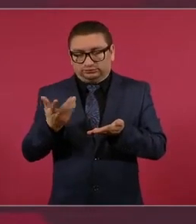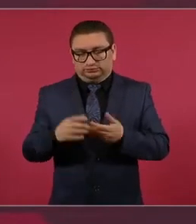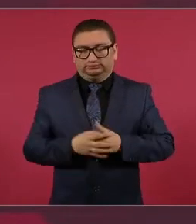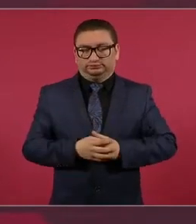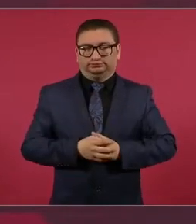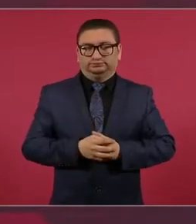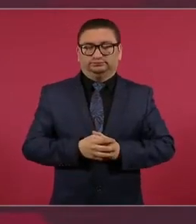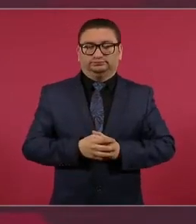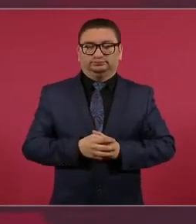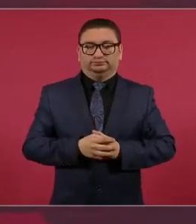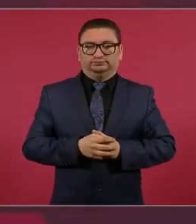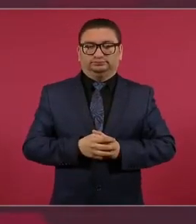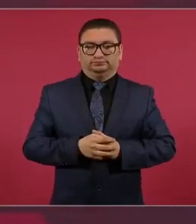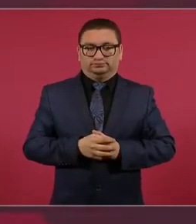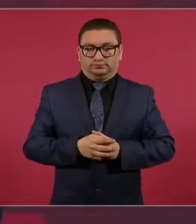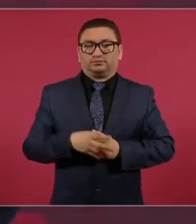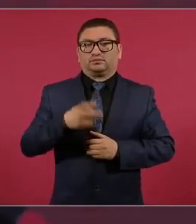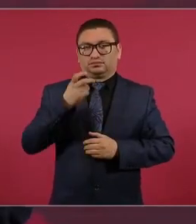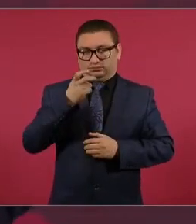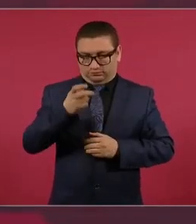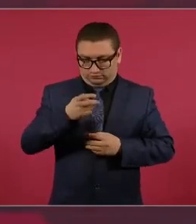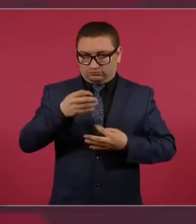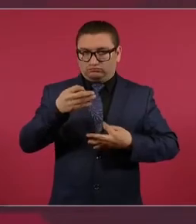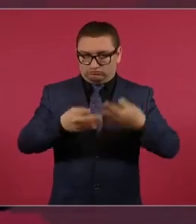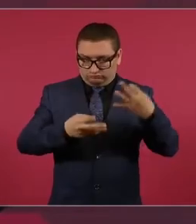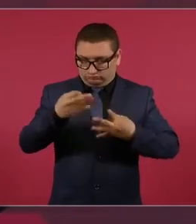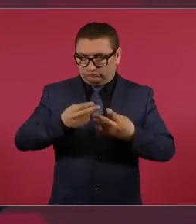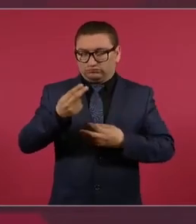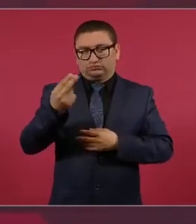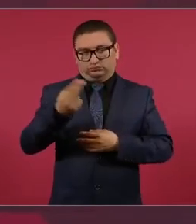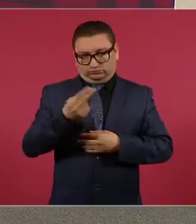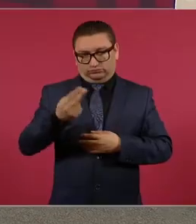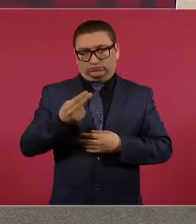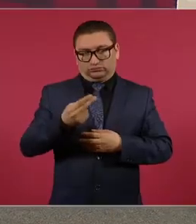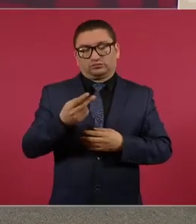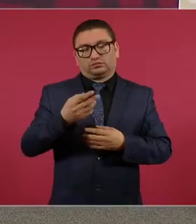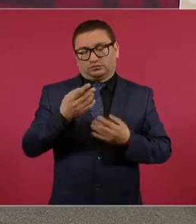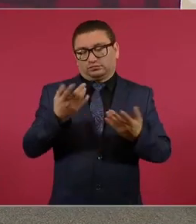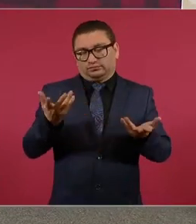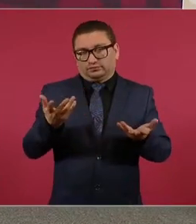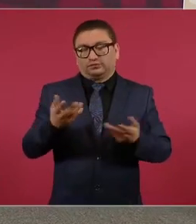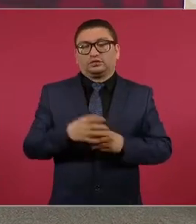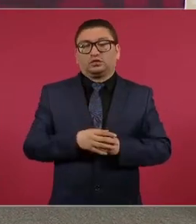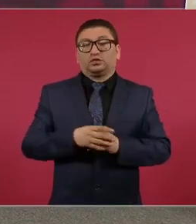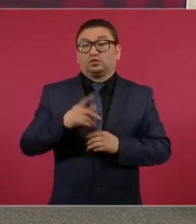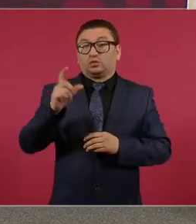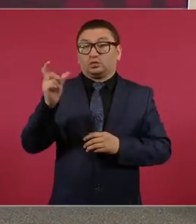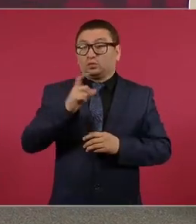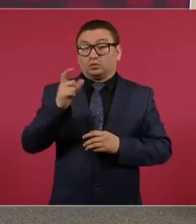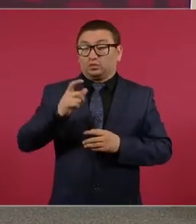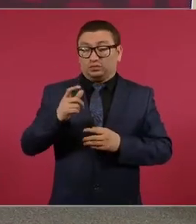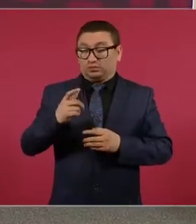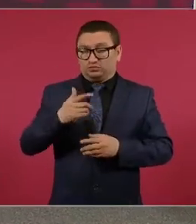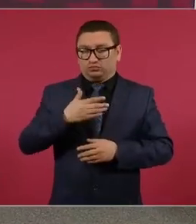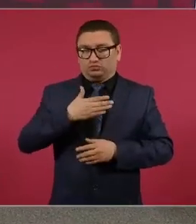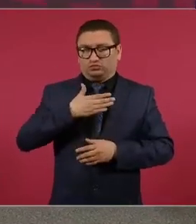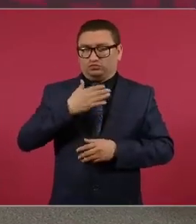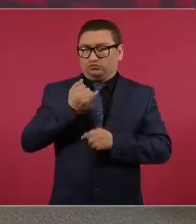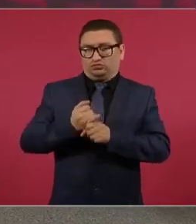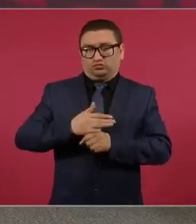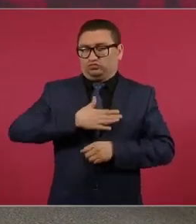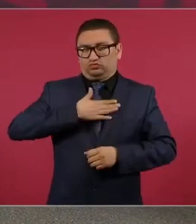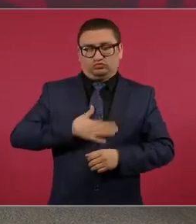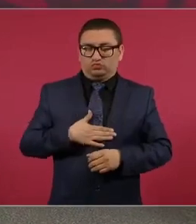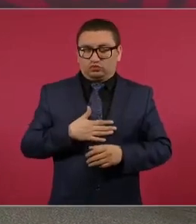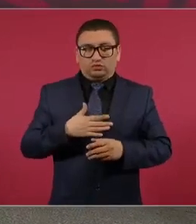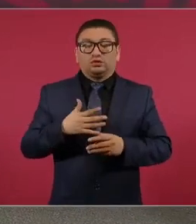pruebas así sucede en muchos casos de que se cometen injusticias pasa el